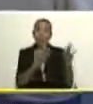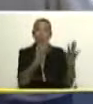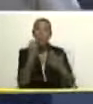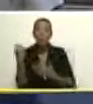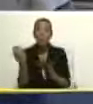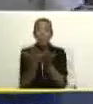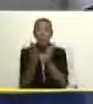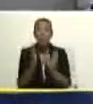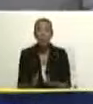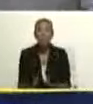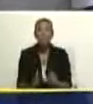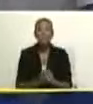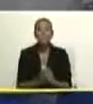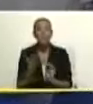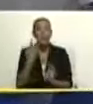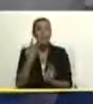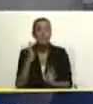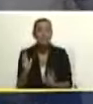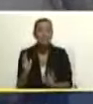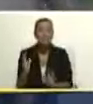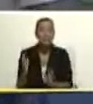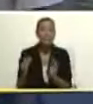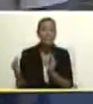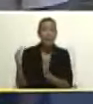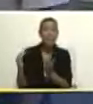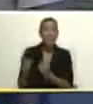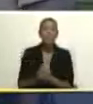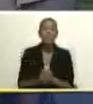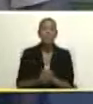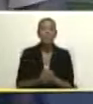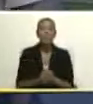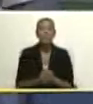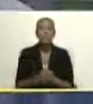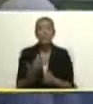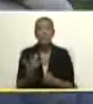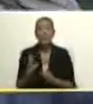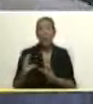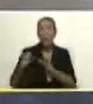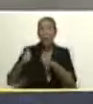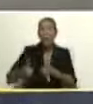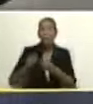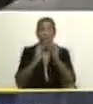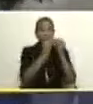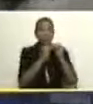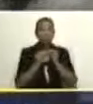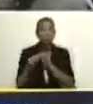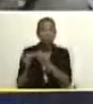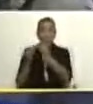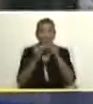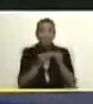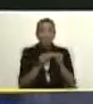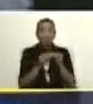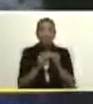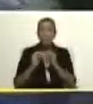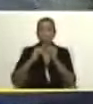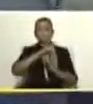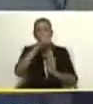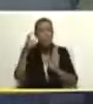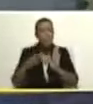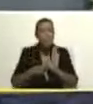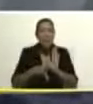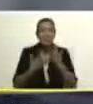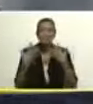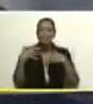estudiantes. Sin embargo, pasen. Sin embargo, desde que se hizo esta recuperación, que es una recuperación